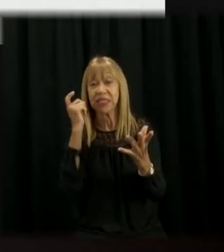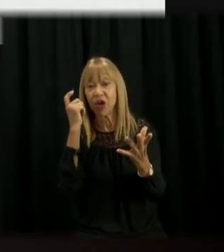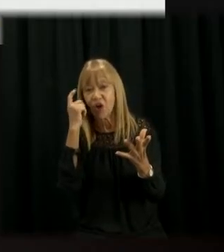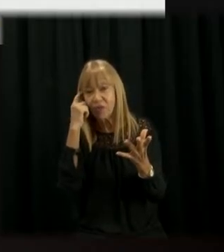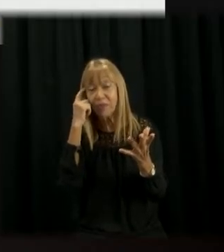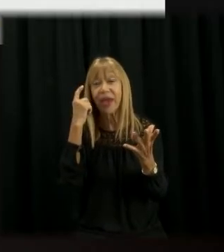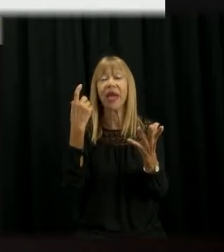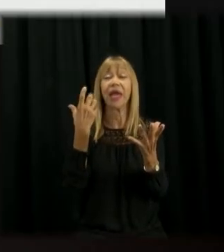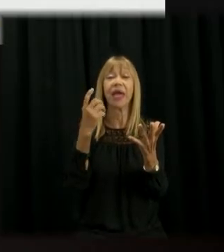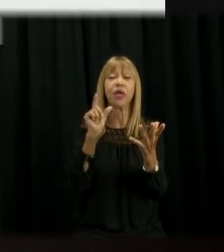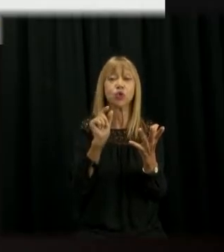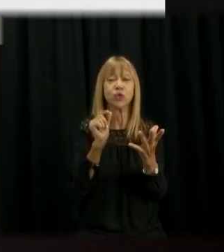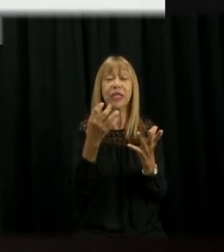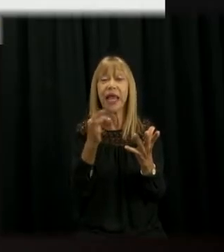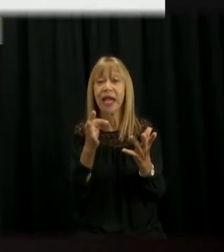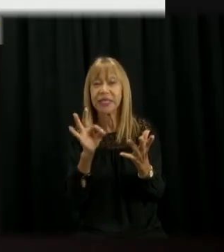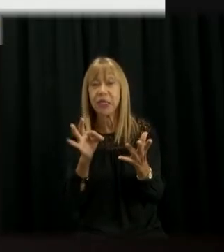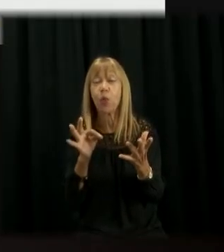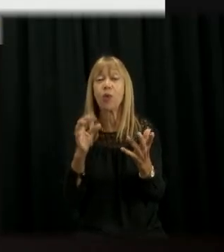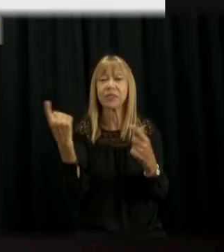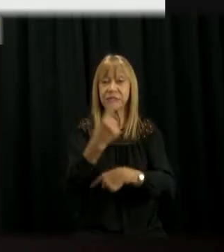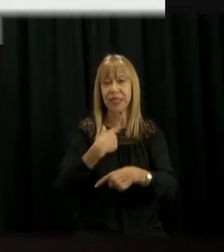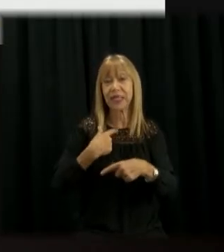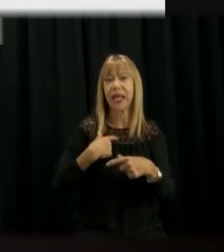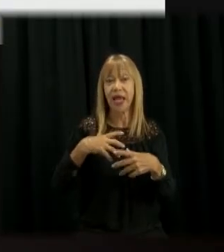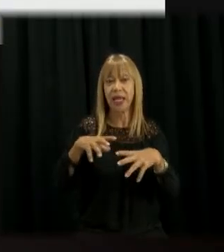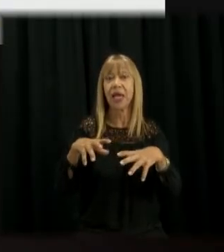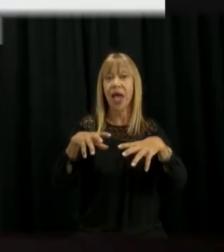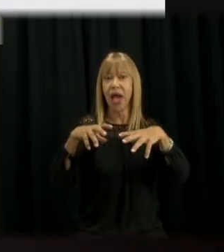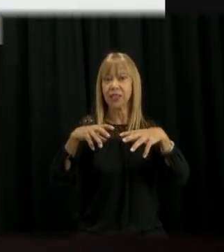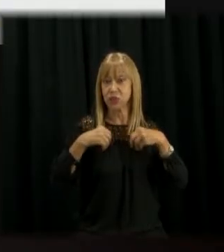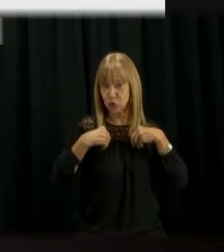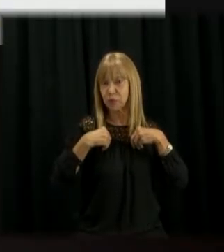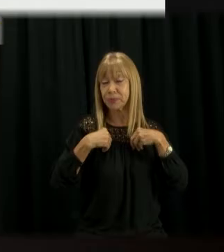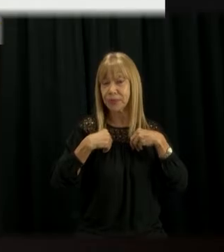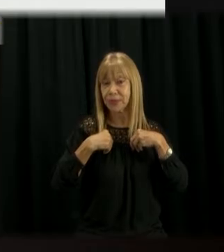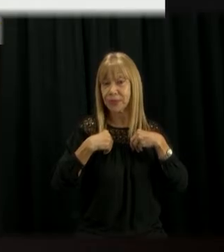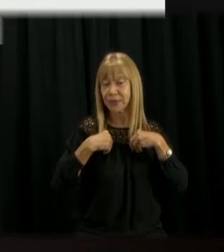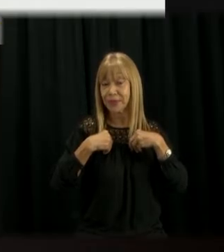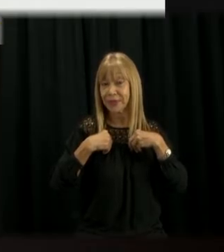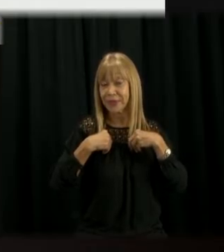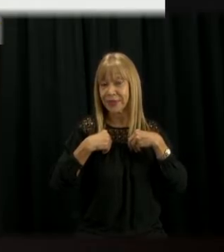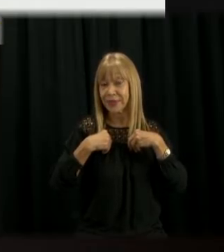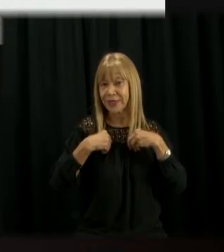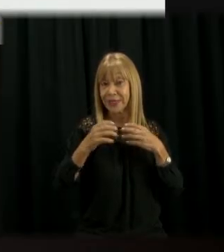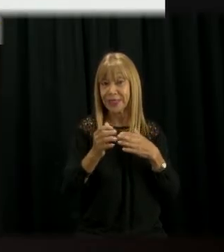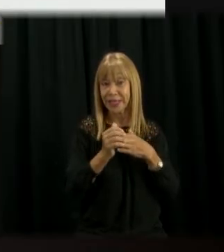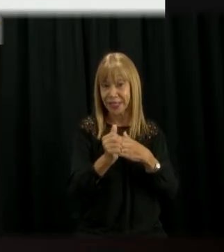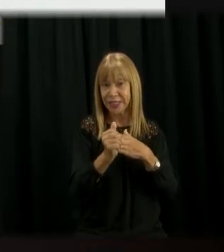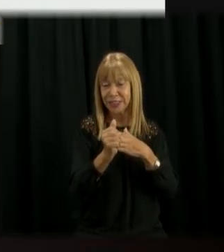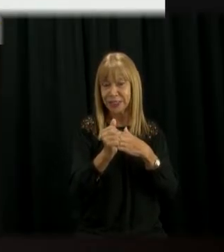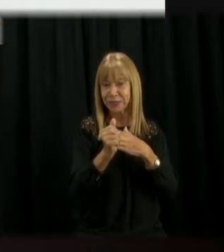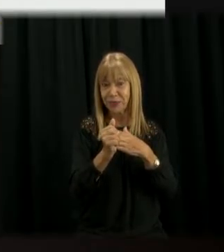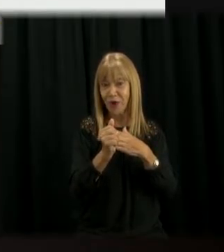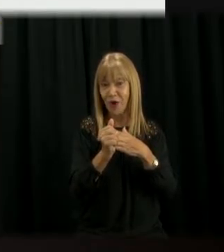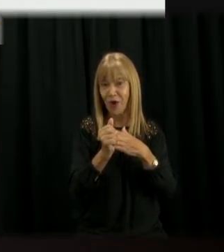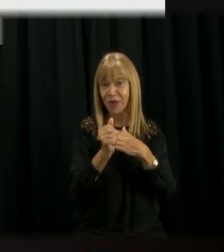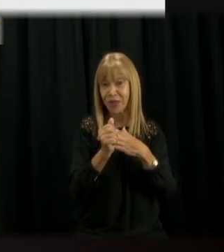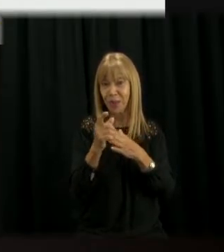gobierno en julio de 2019, que fue la fecha en que yo entré como